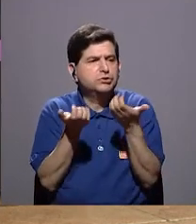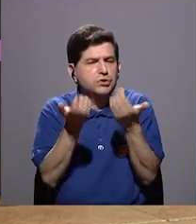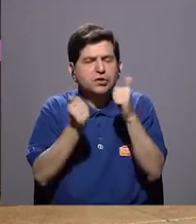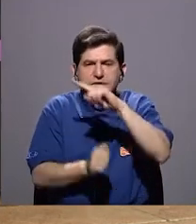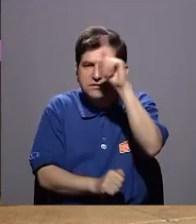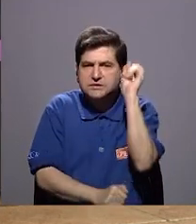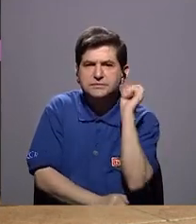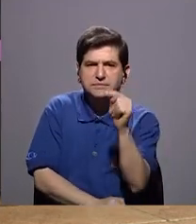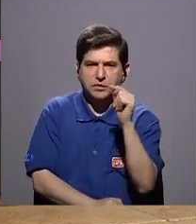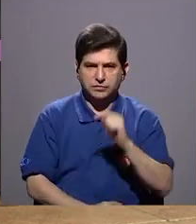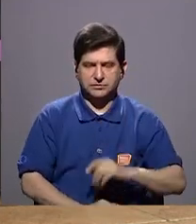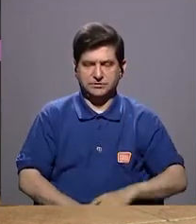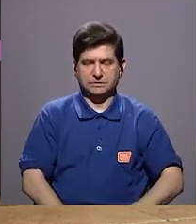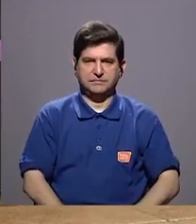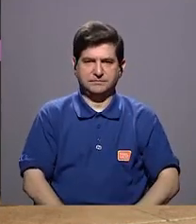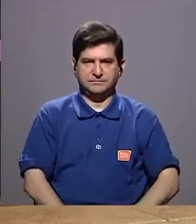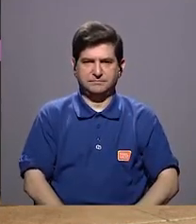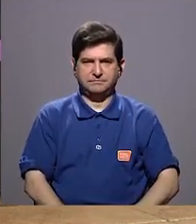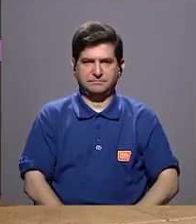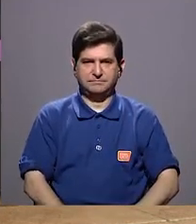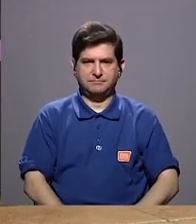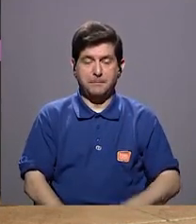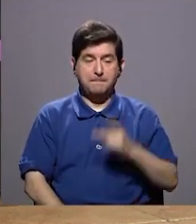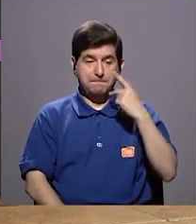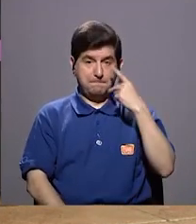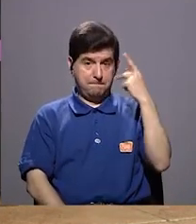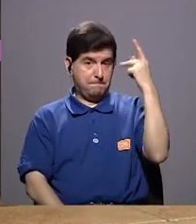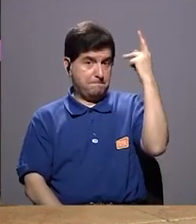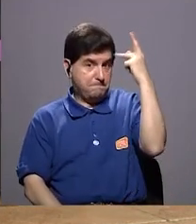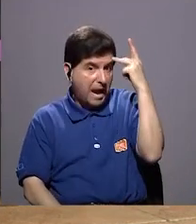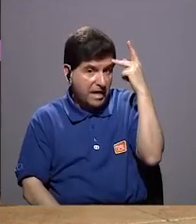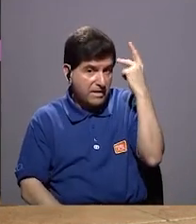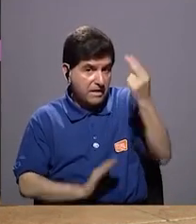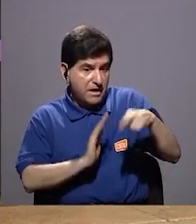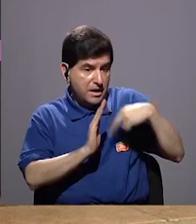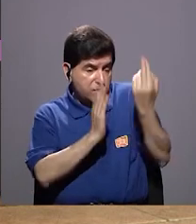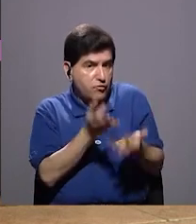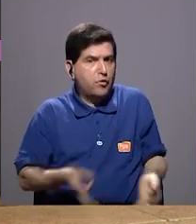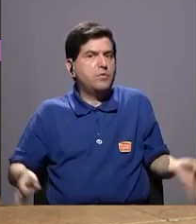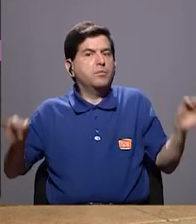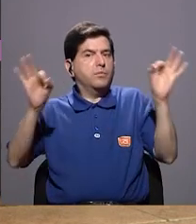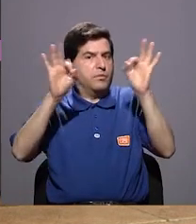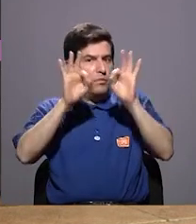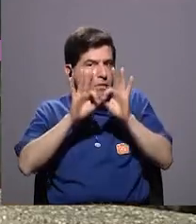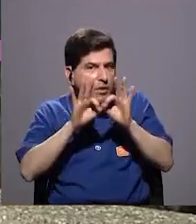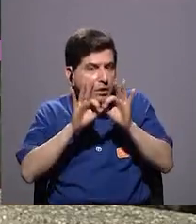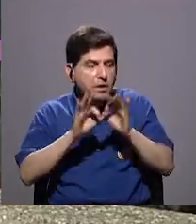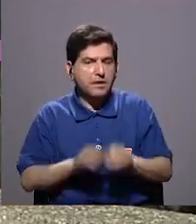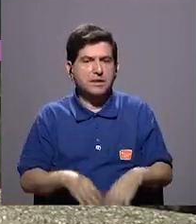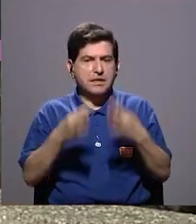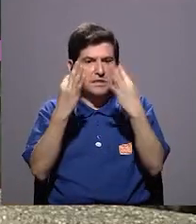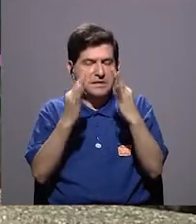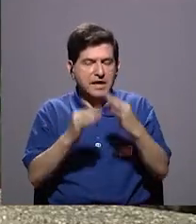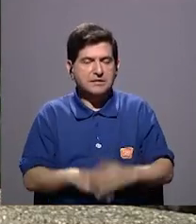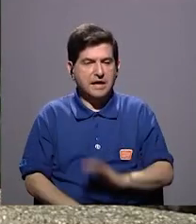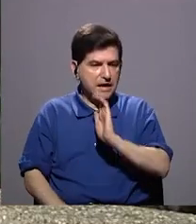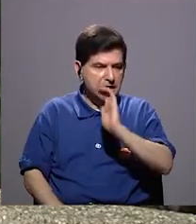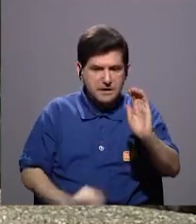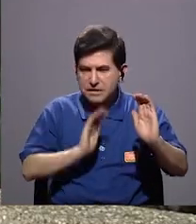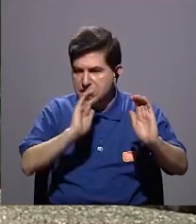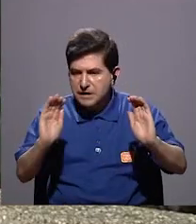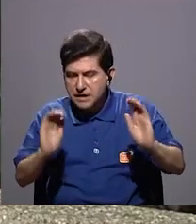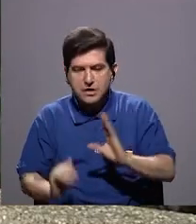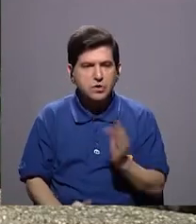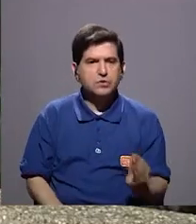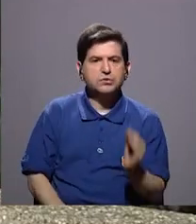gustaría consultarle acerca de los padres, es decir, este rol que es tan importante para poder conducir a los niños